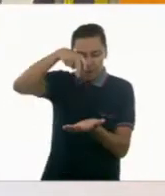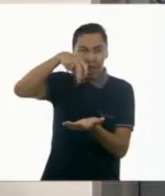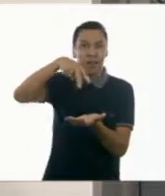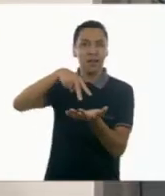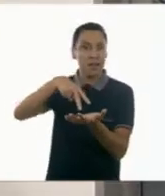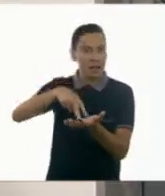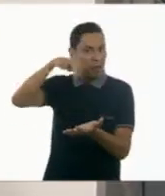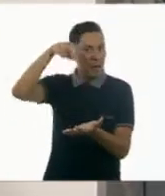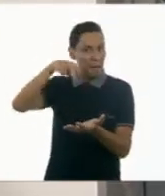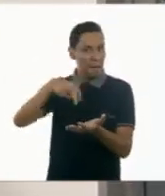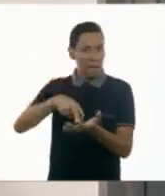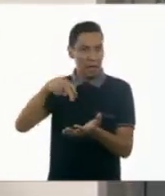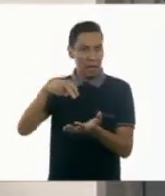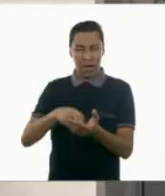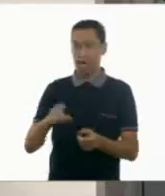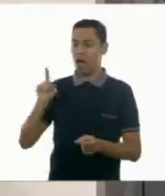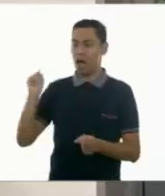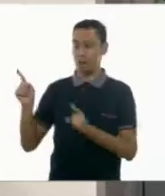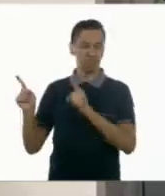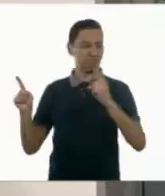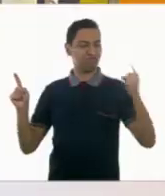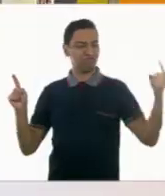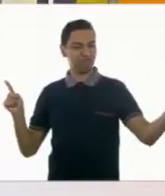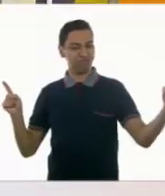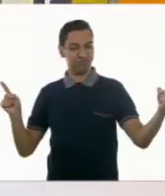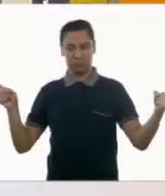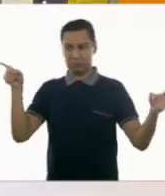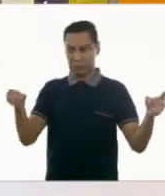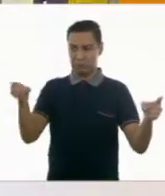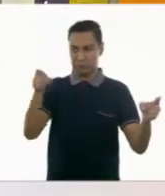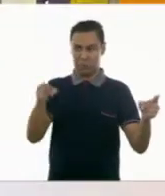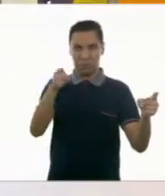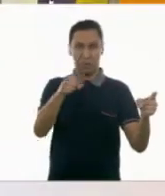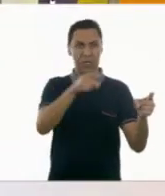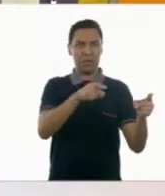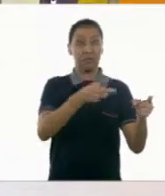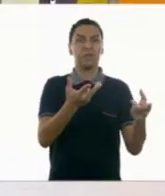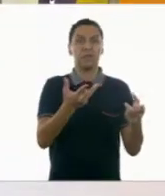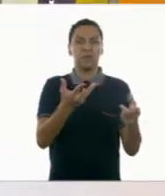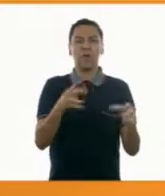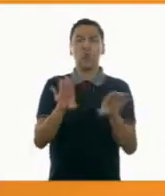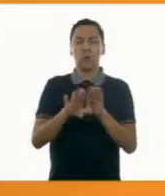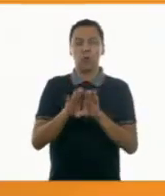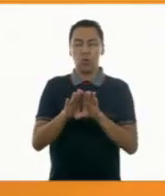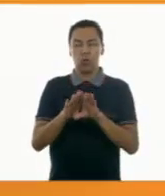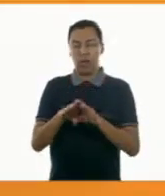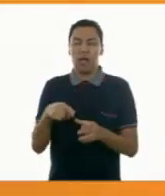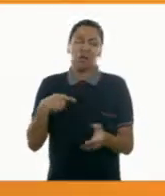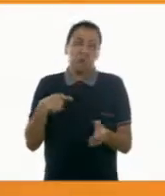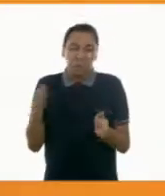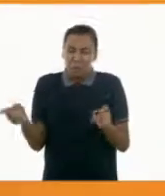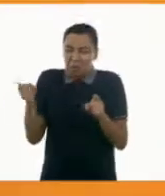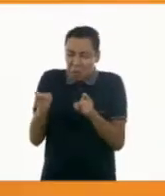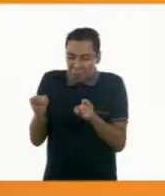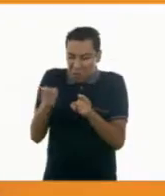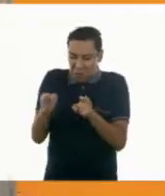de la misma distancia acá. ¿Cómo lo lograrías? Pues haciendo los saltos más cortos. Ah, exactamente, muy bien.